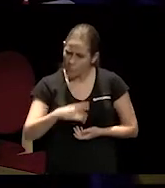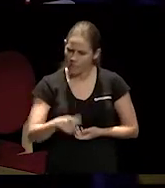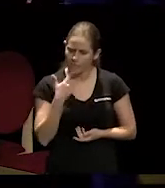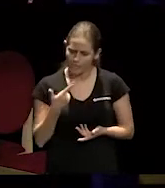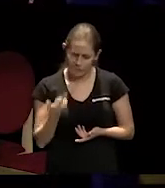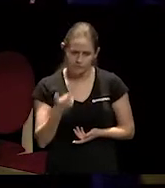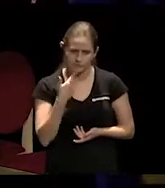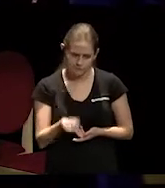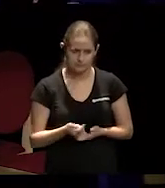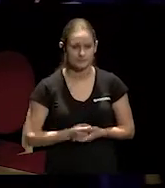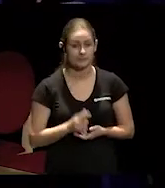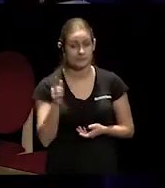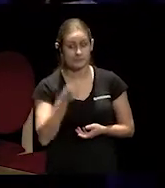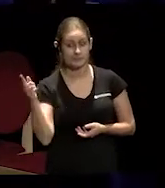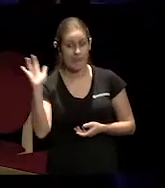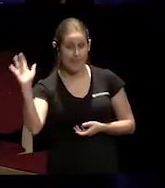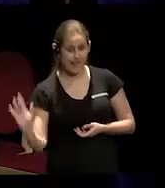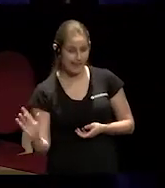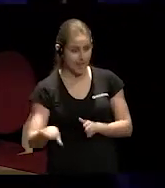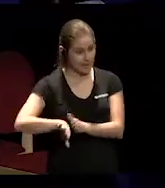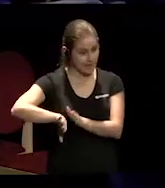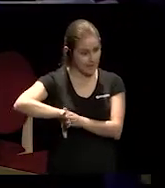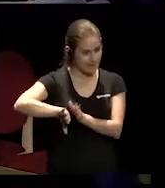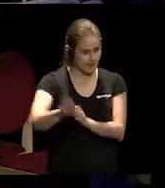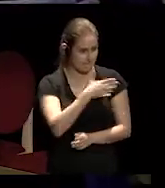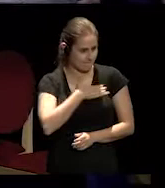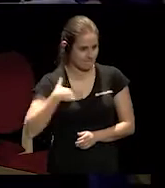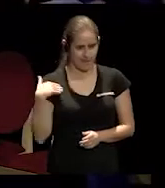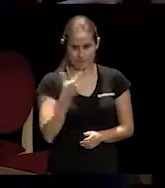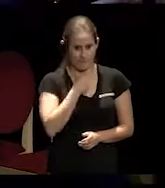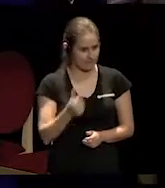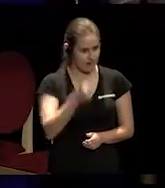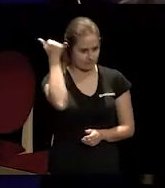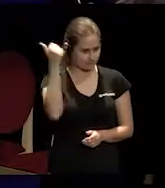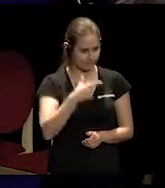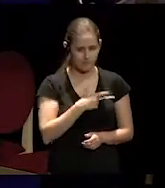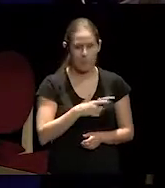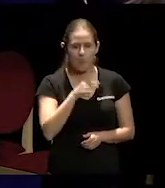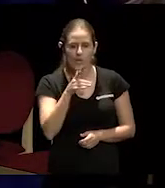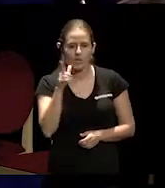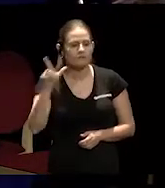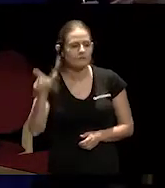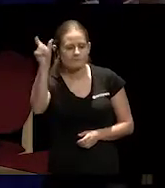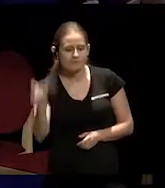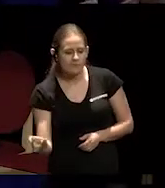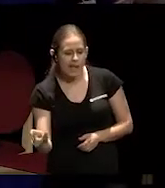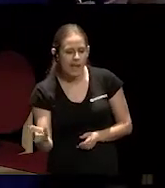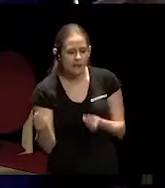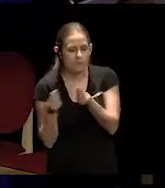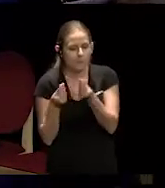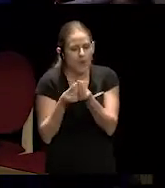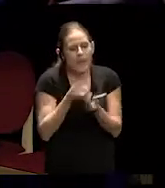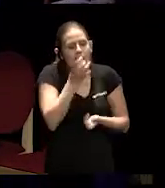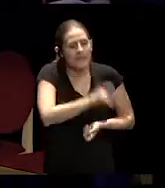otra imagen de la derecha es mi preferida, es la que más me gusta. ¿Por qué? Porque pues estoy con Leo Breezer. Estoy